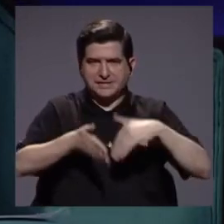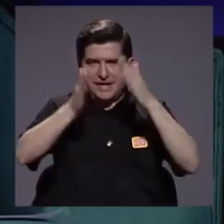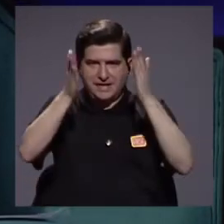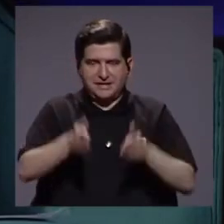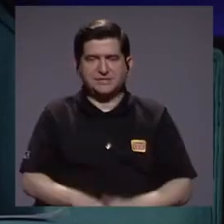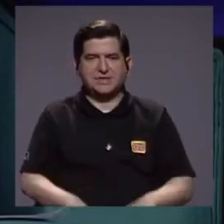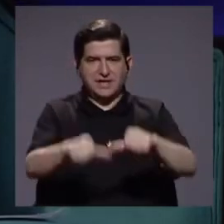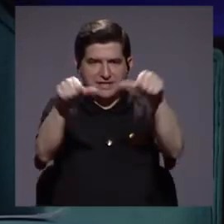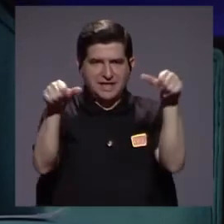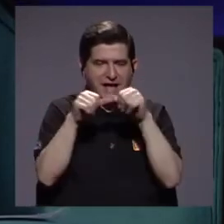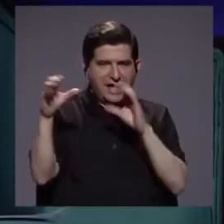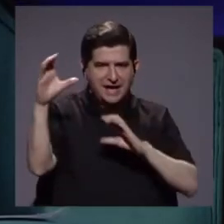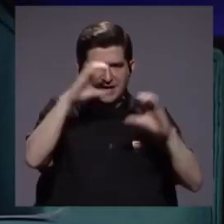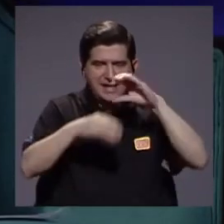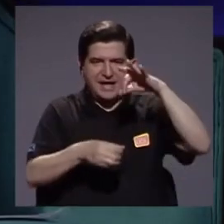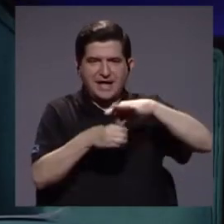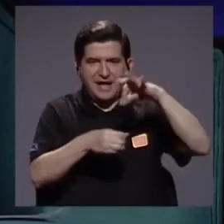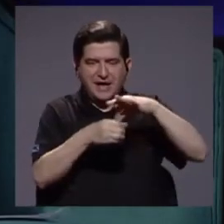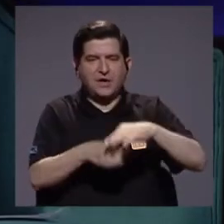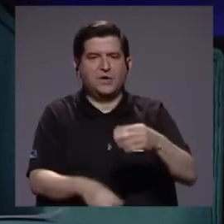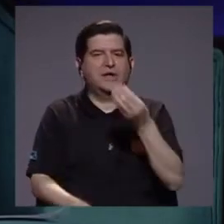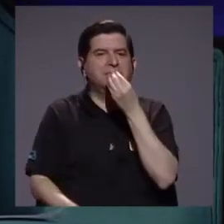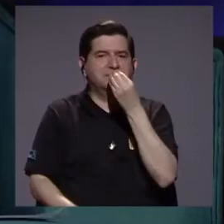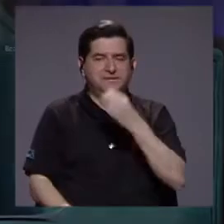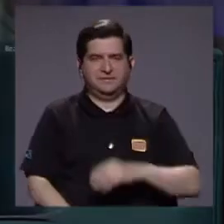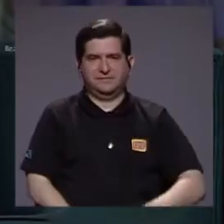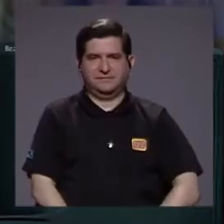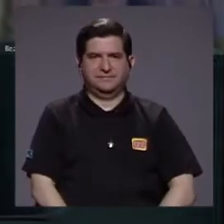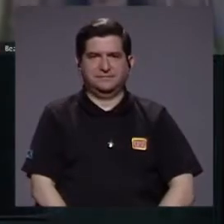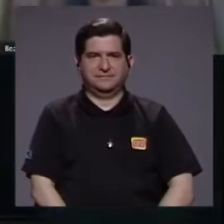estudiante del área de Ciencias Agroalimentarias.